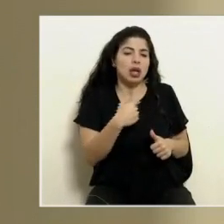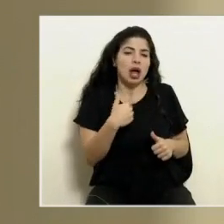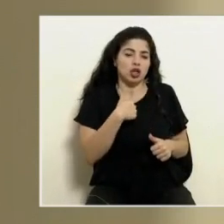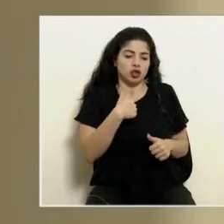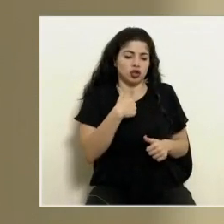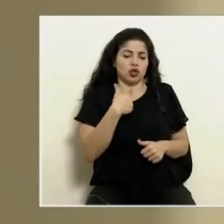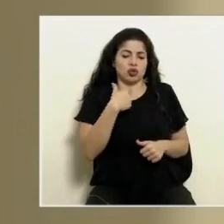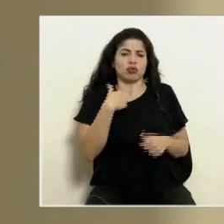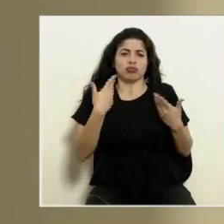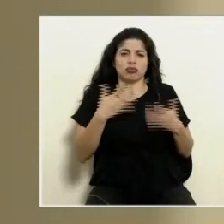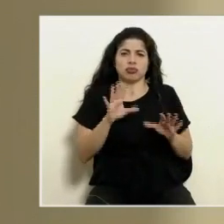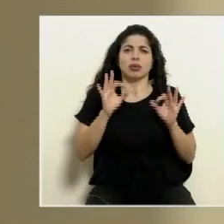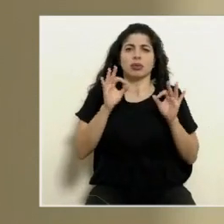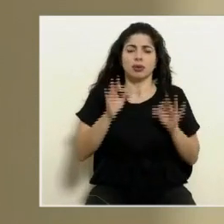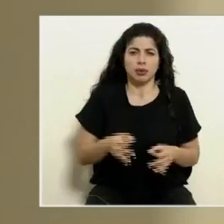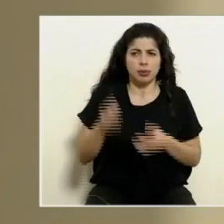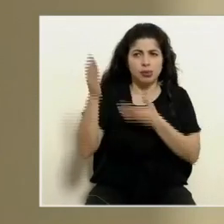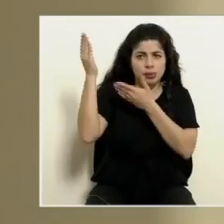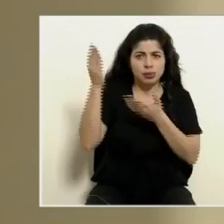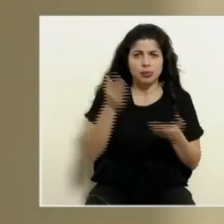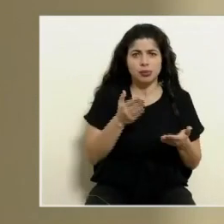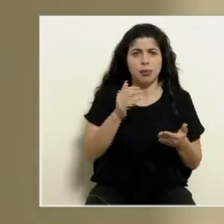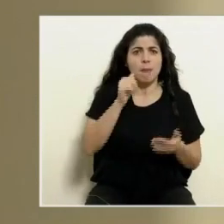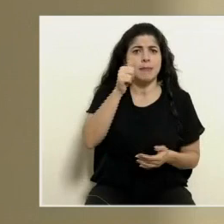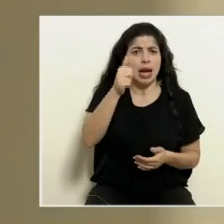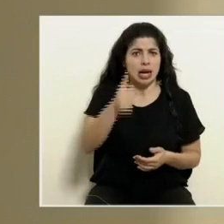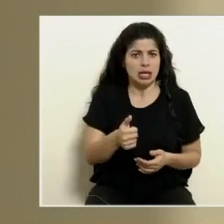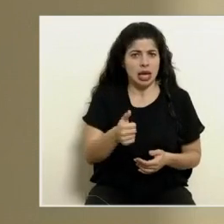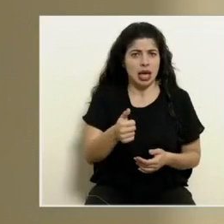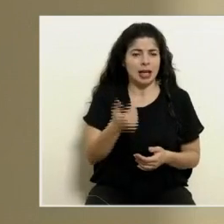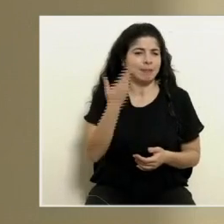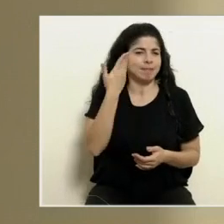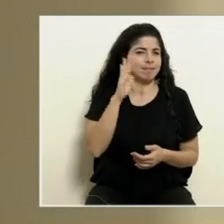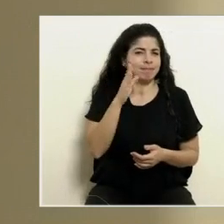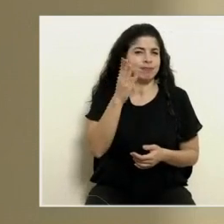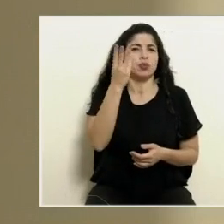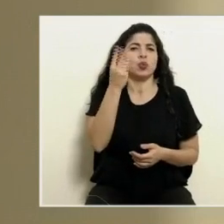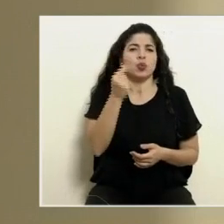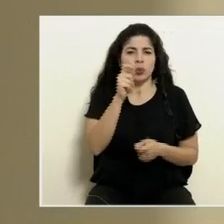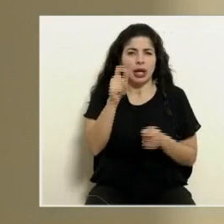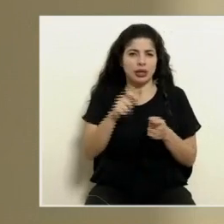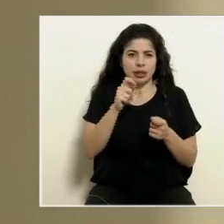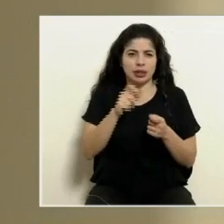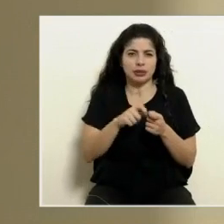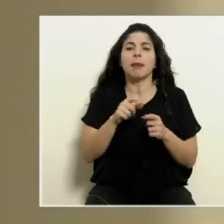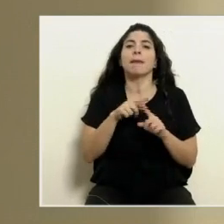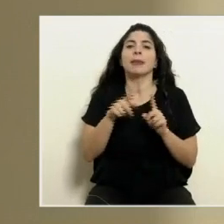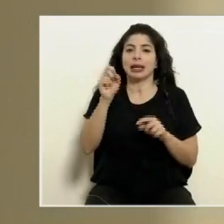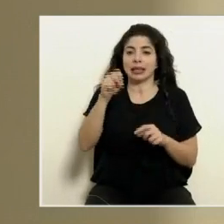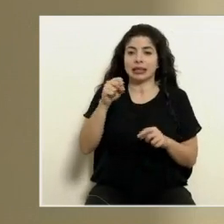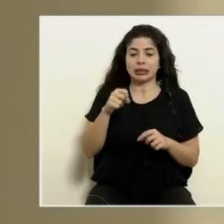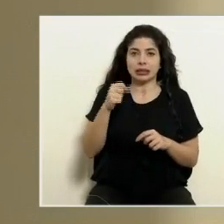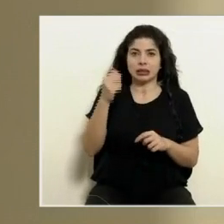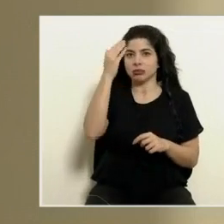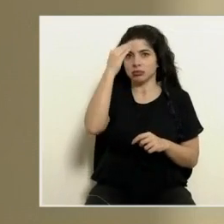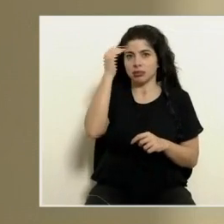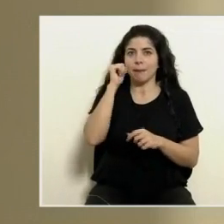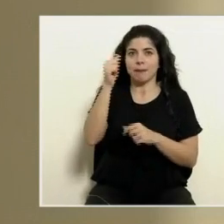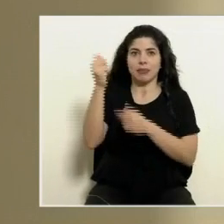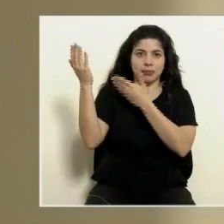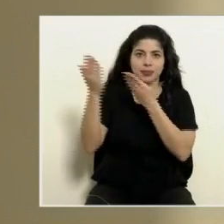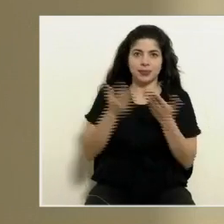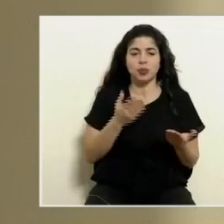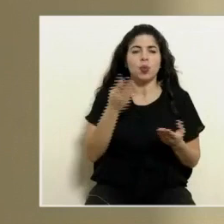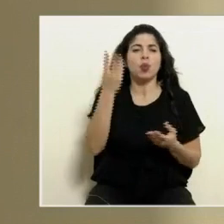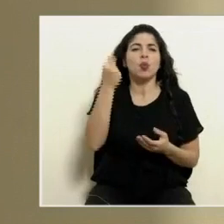yo tengo confirmado el ingreso para el día de mañana, no tengo confirmada la cantidad en este momento de lo que